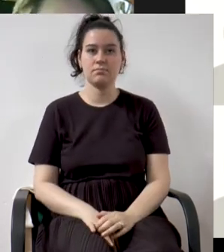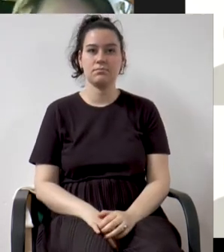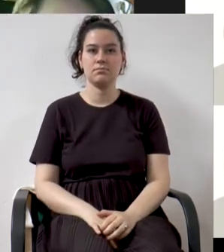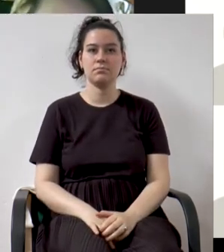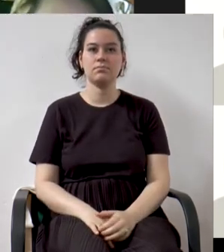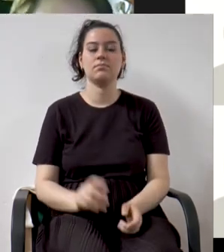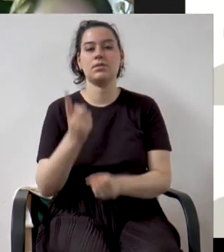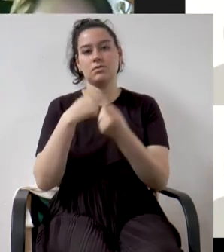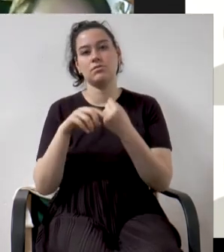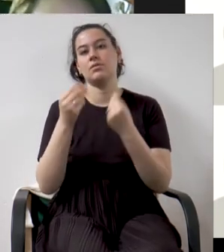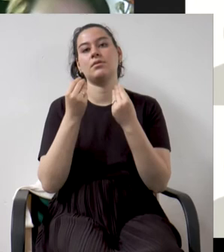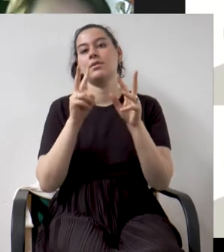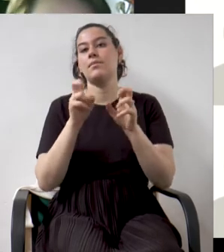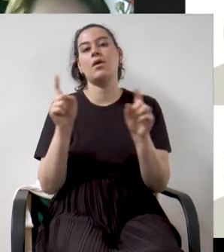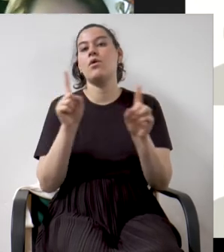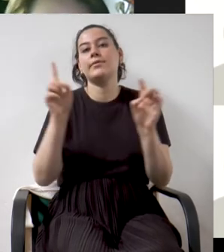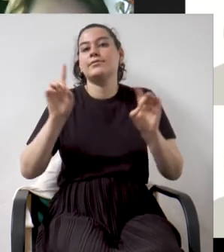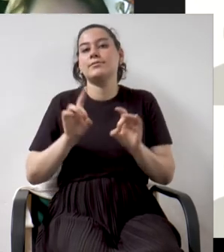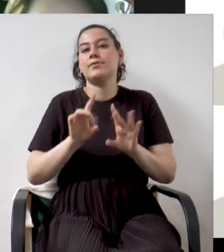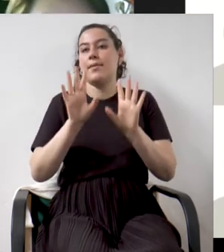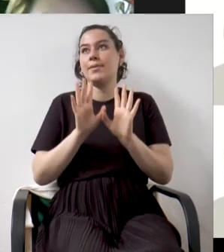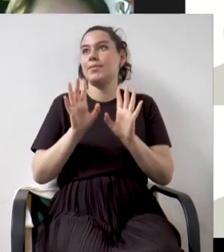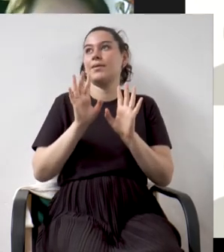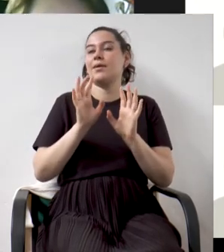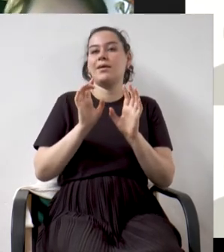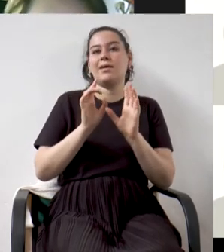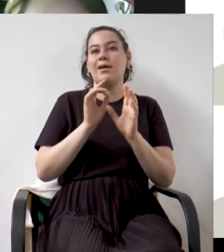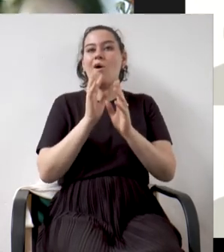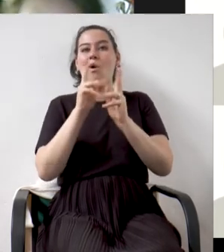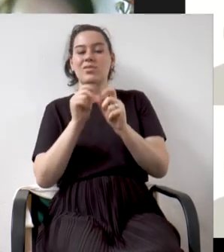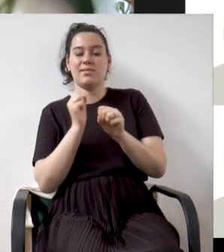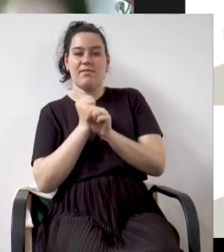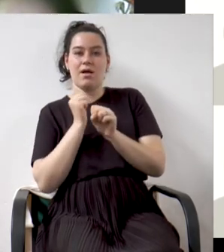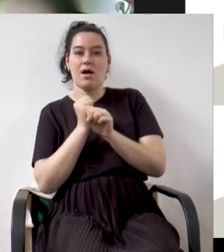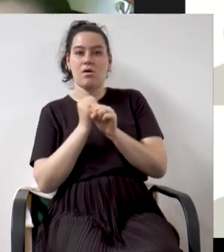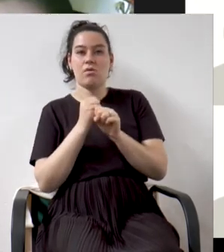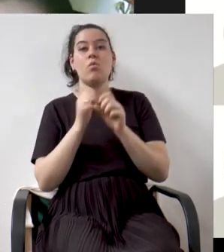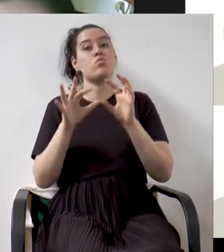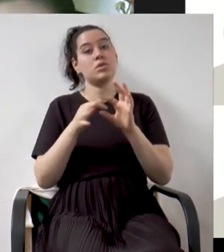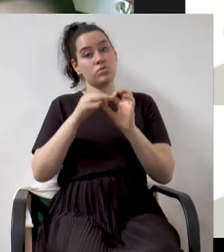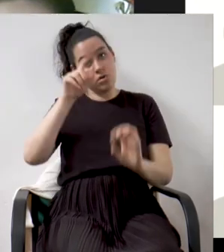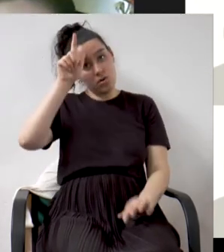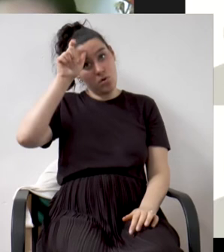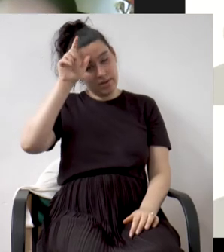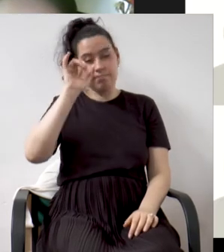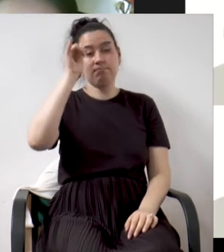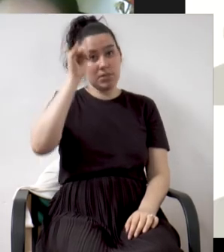O sea que se trata de un esquema de trabajo en lo cual lo que impera es la lógica por un